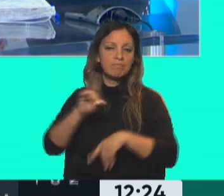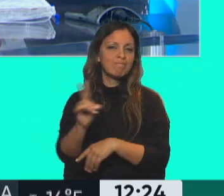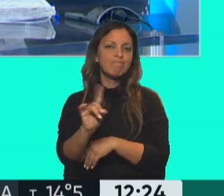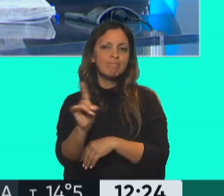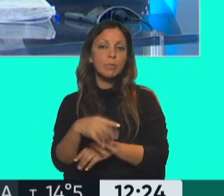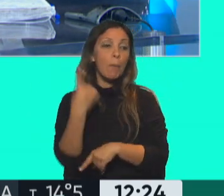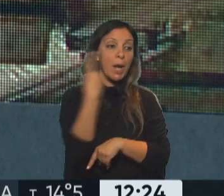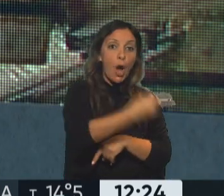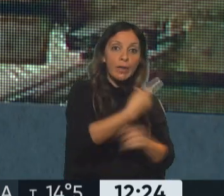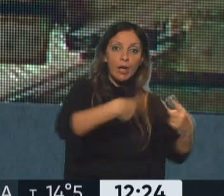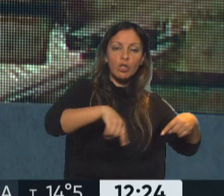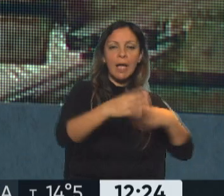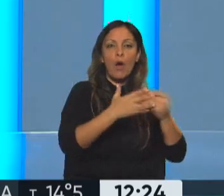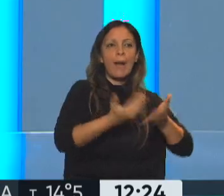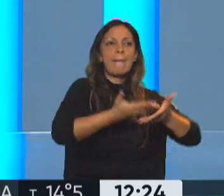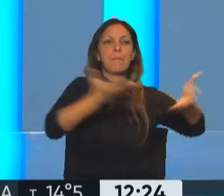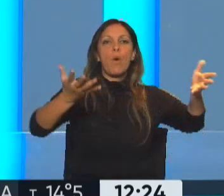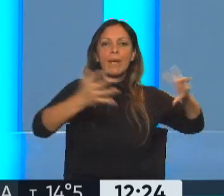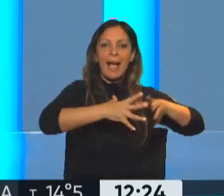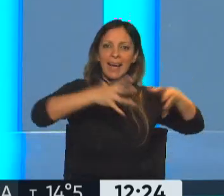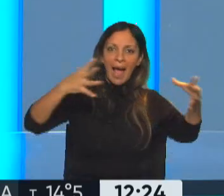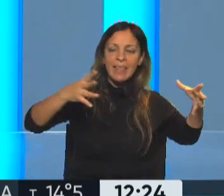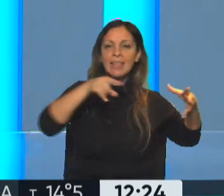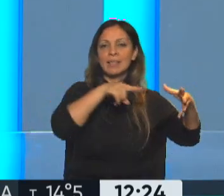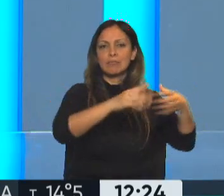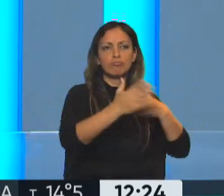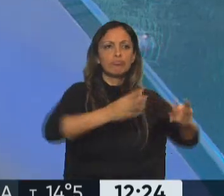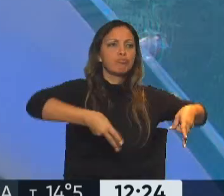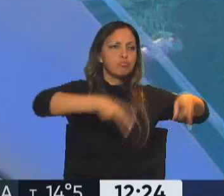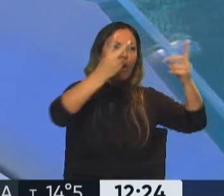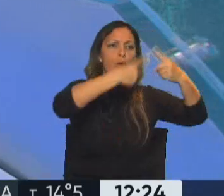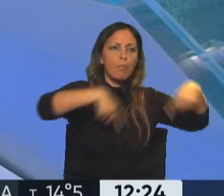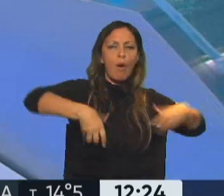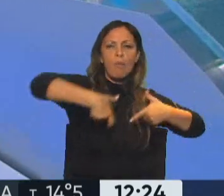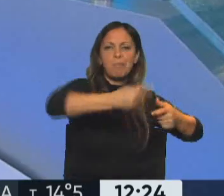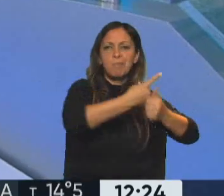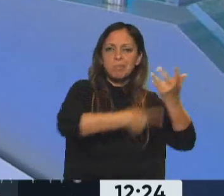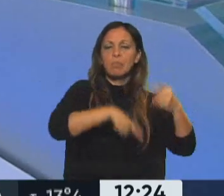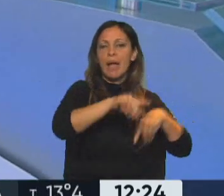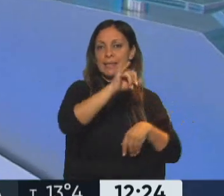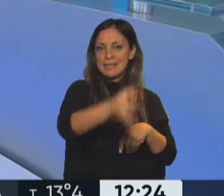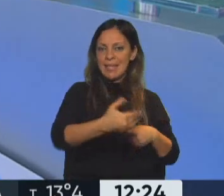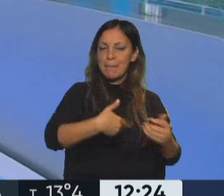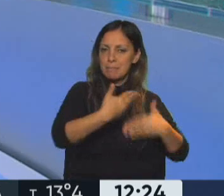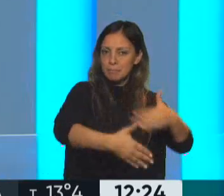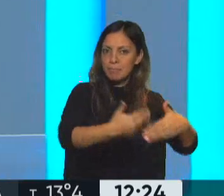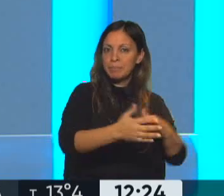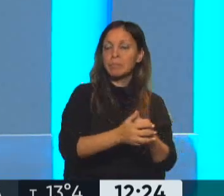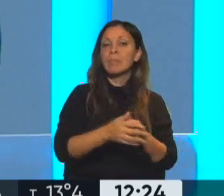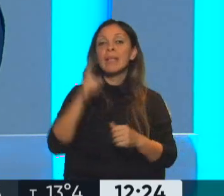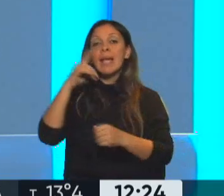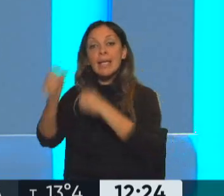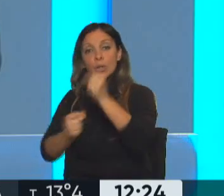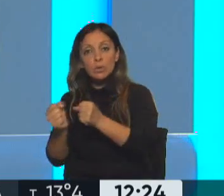otro tracciona muchísimo, todo lo que es obra, nuevas edificaciones y obra pública. También dos factores, tanto industria como